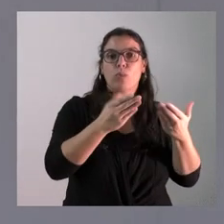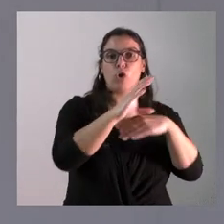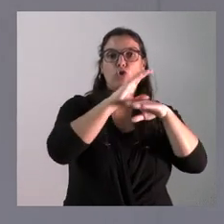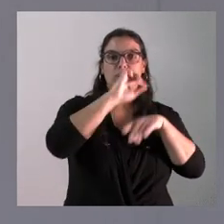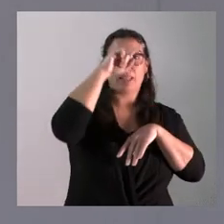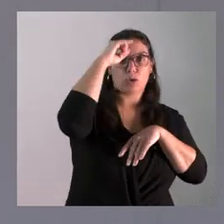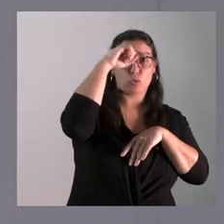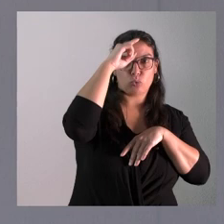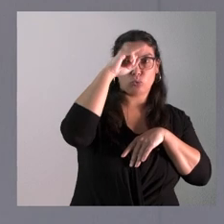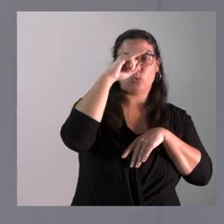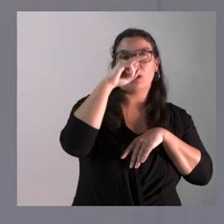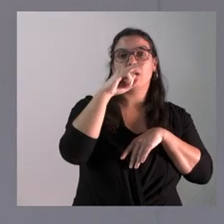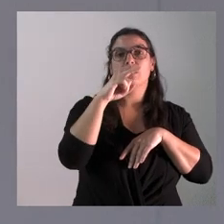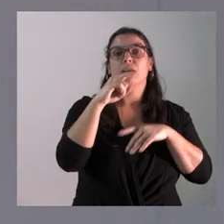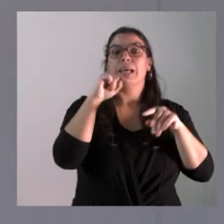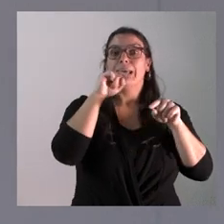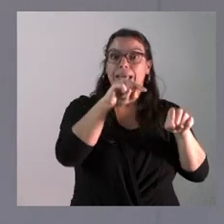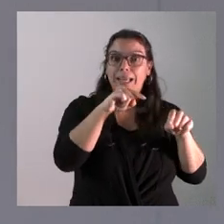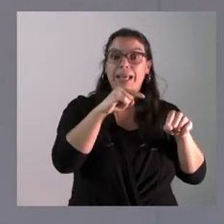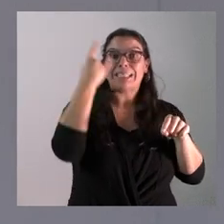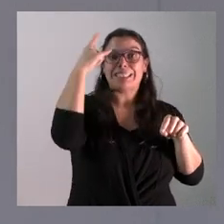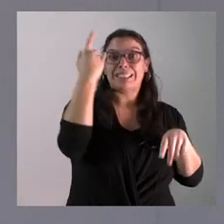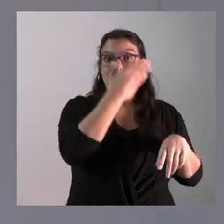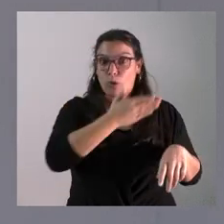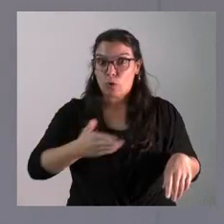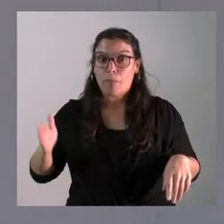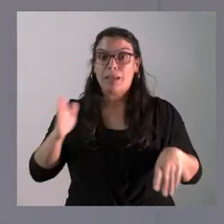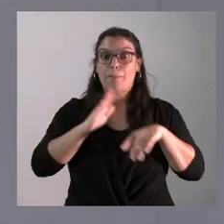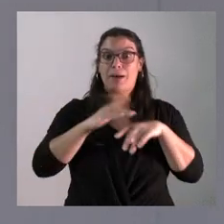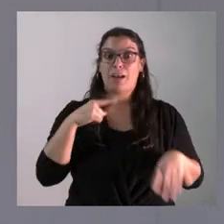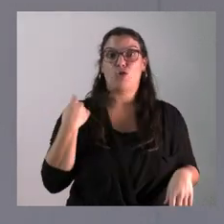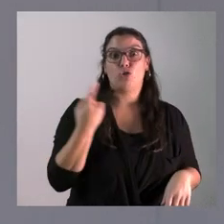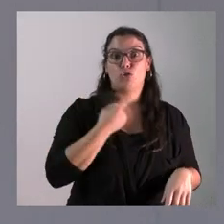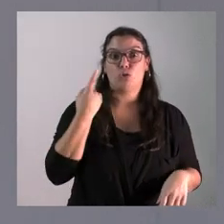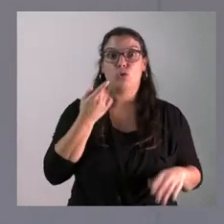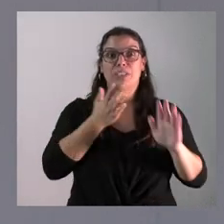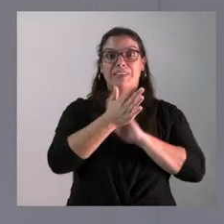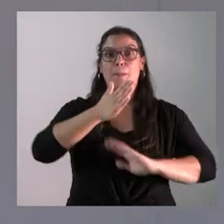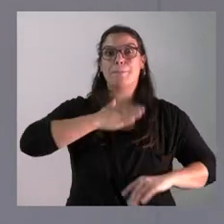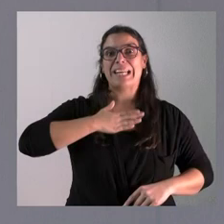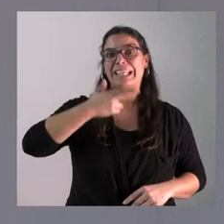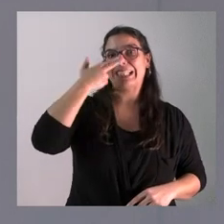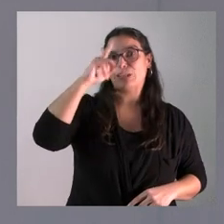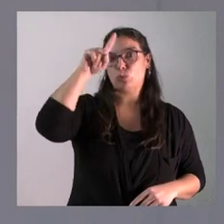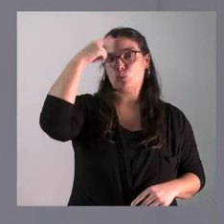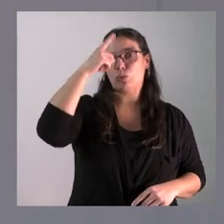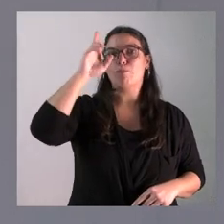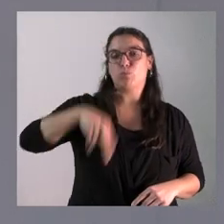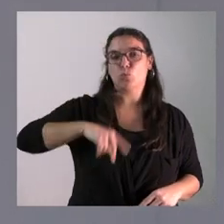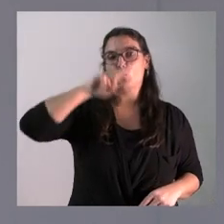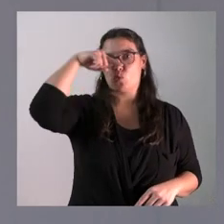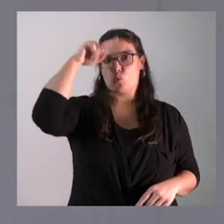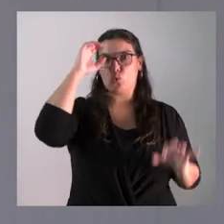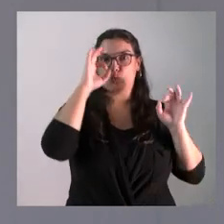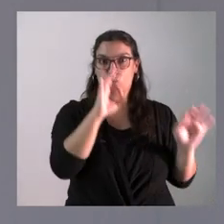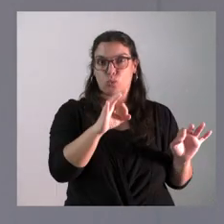tiene competencia de materia de tauromaquia Pues precisamente porque la tauromaquia para nosotros es un bien de interés cultural y escultura y es